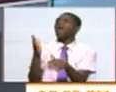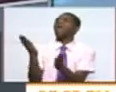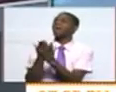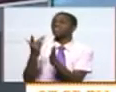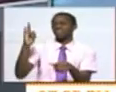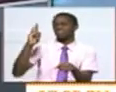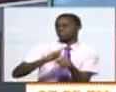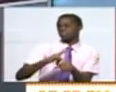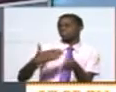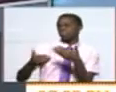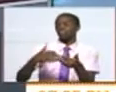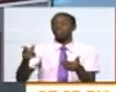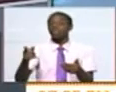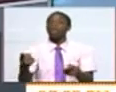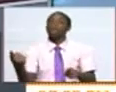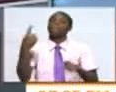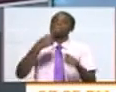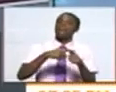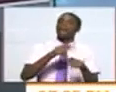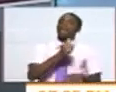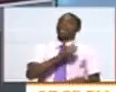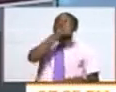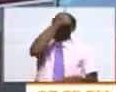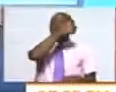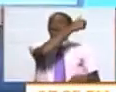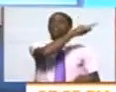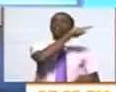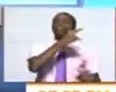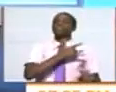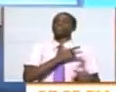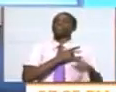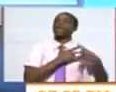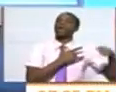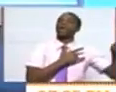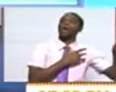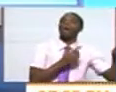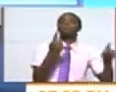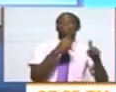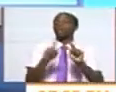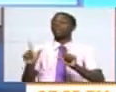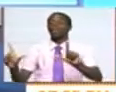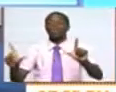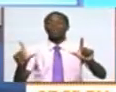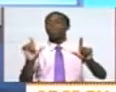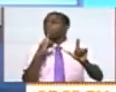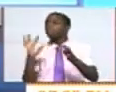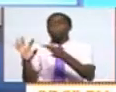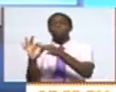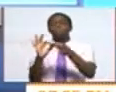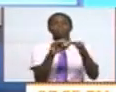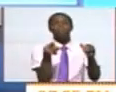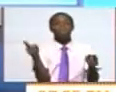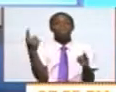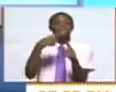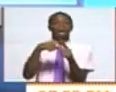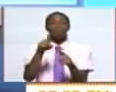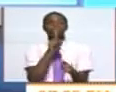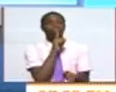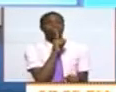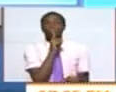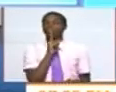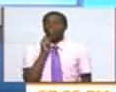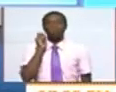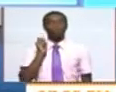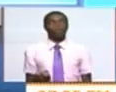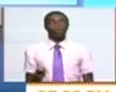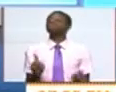Igualmente muchos de los rectores y los medios de comunicación que a una sola voz y de forma completamente dictatorial dan una